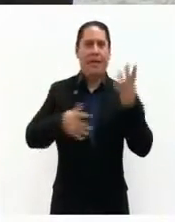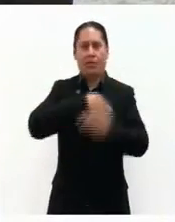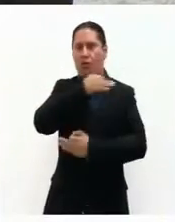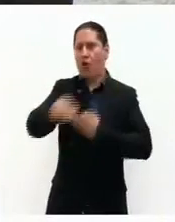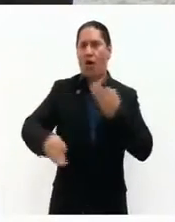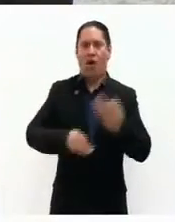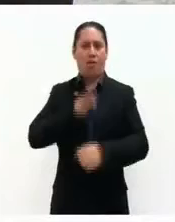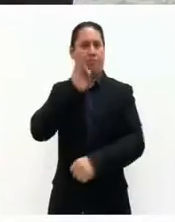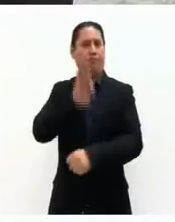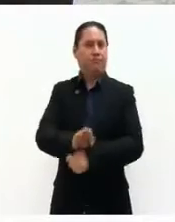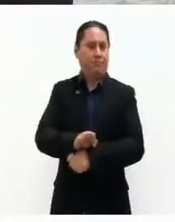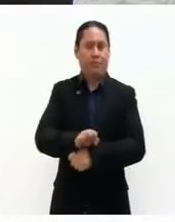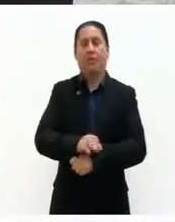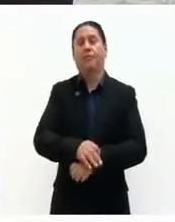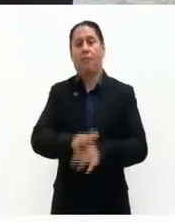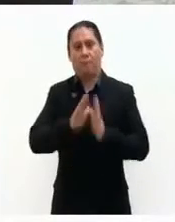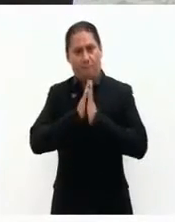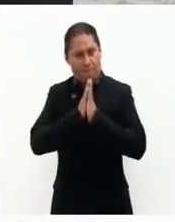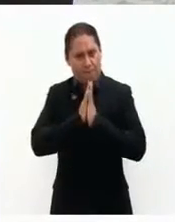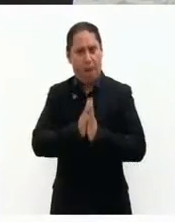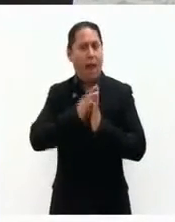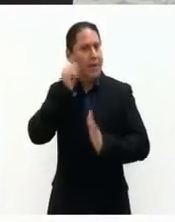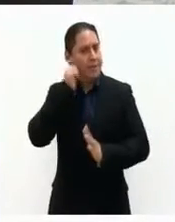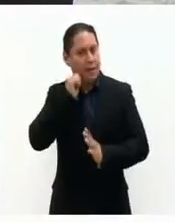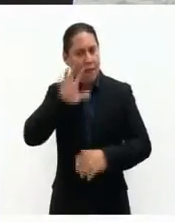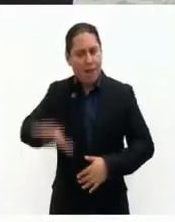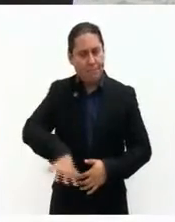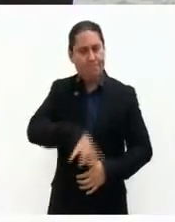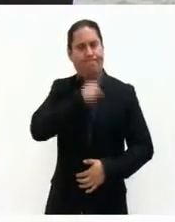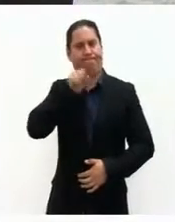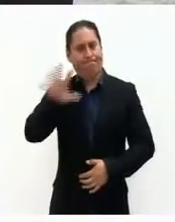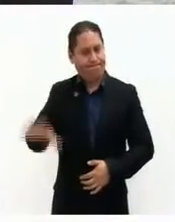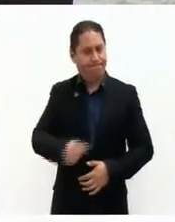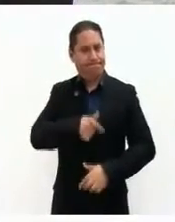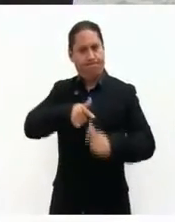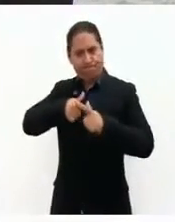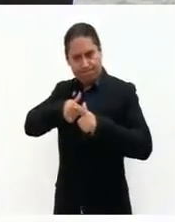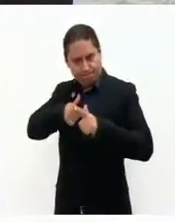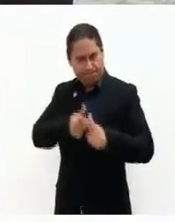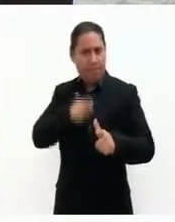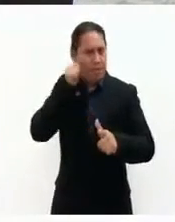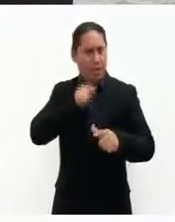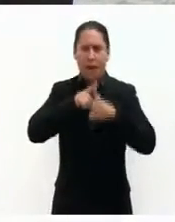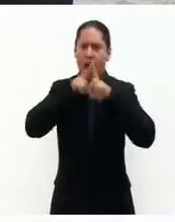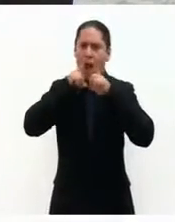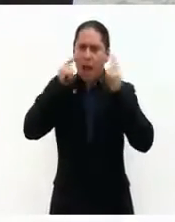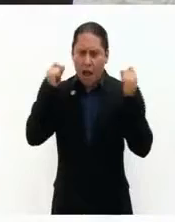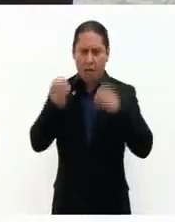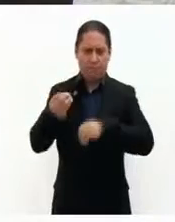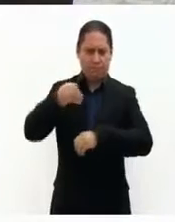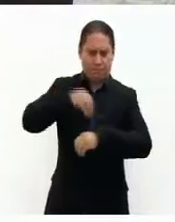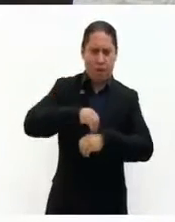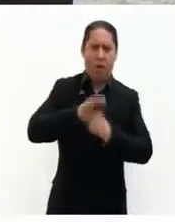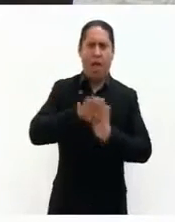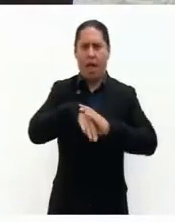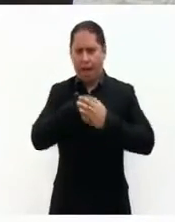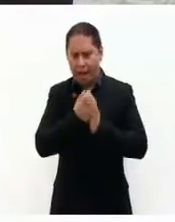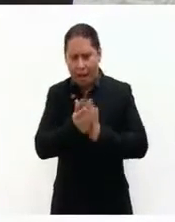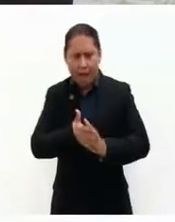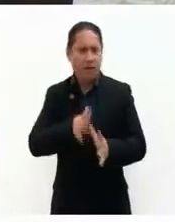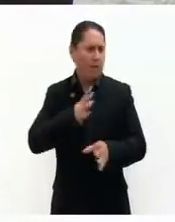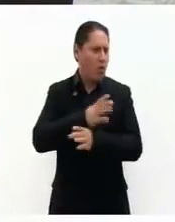de prevención, sino por el contrario, redoblar esfuerzos para continuar con todos los protocolos recomendados por las autoridades de